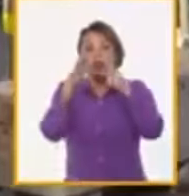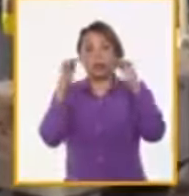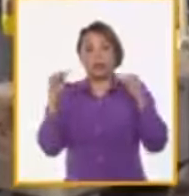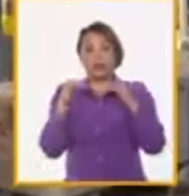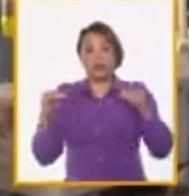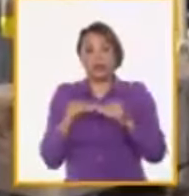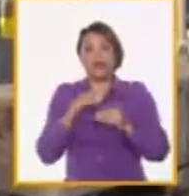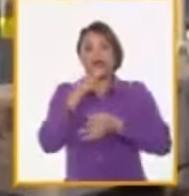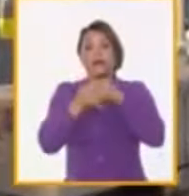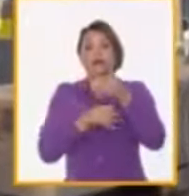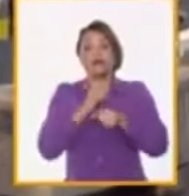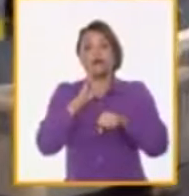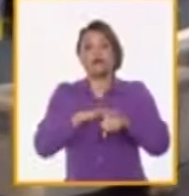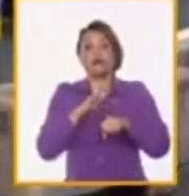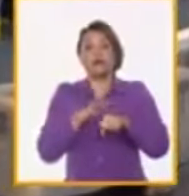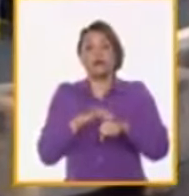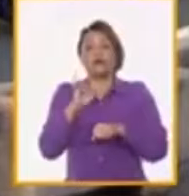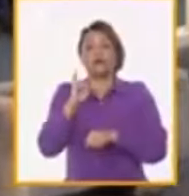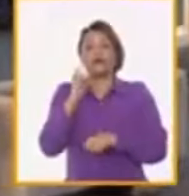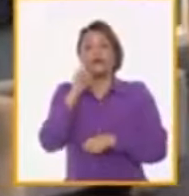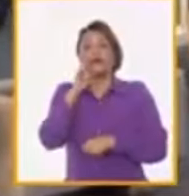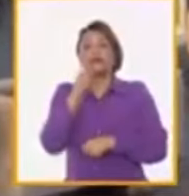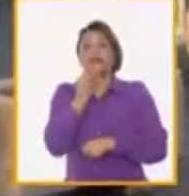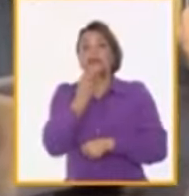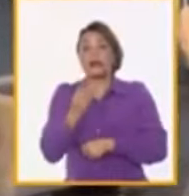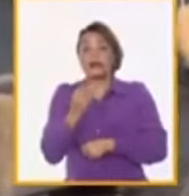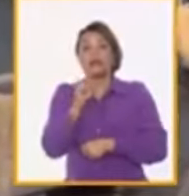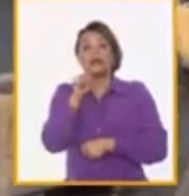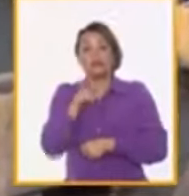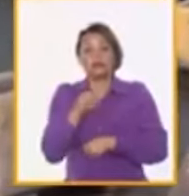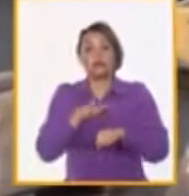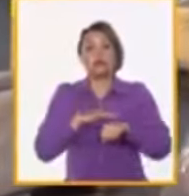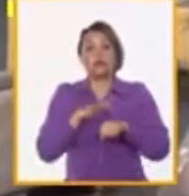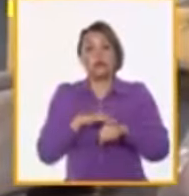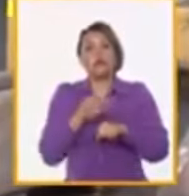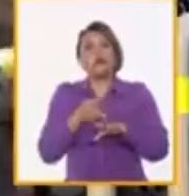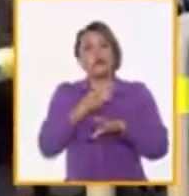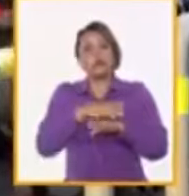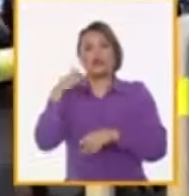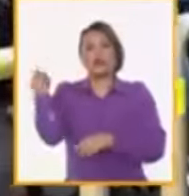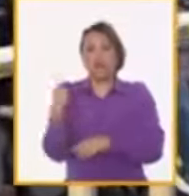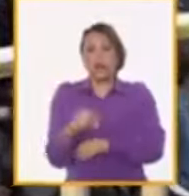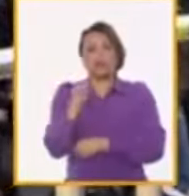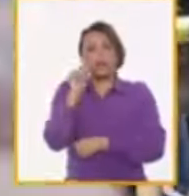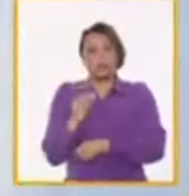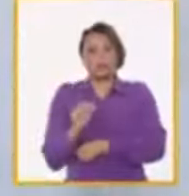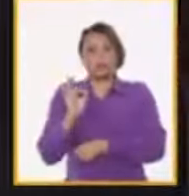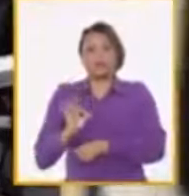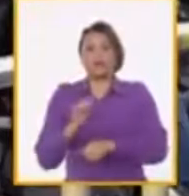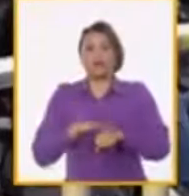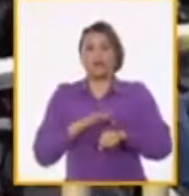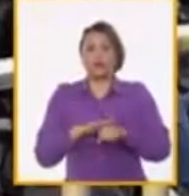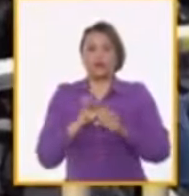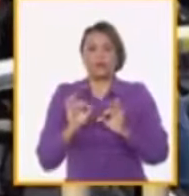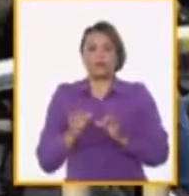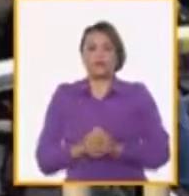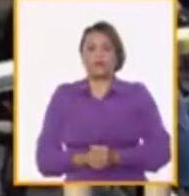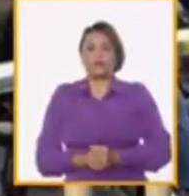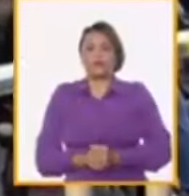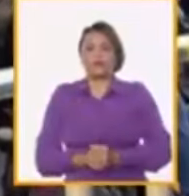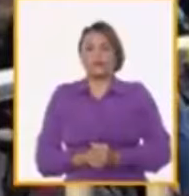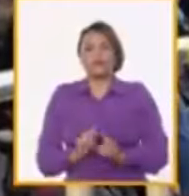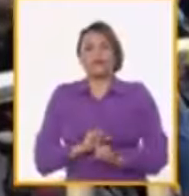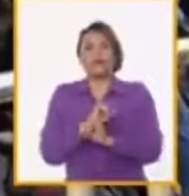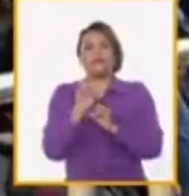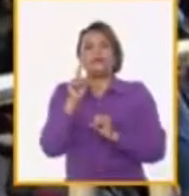plenamente responsable de esta agresión criminal y anticipó que recibirá un justo castigo. Una fuente cercana a Hezbollah dijo que cientos